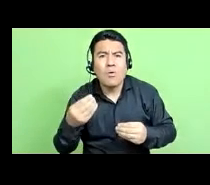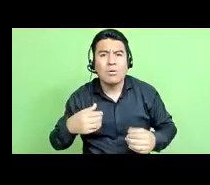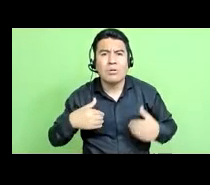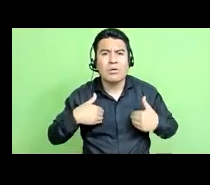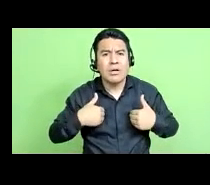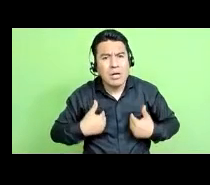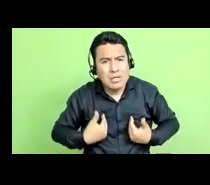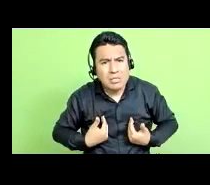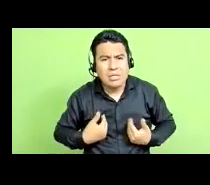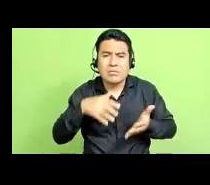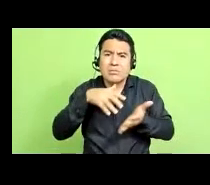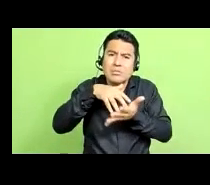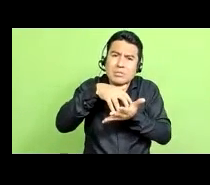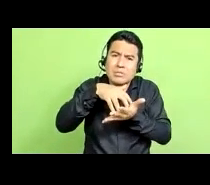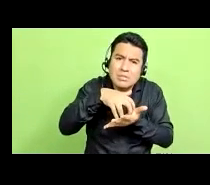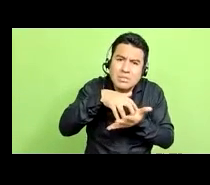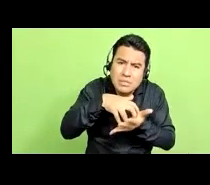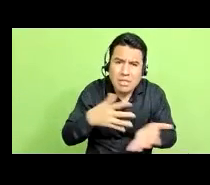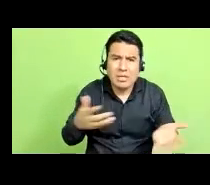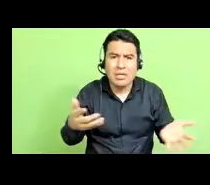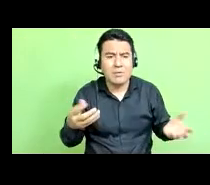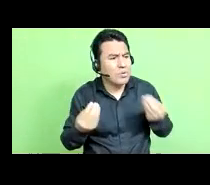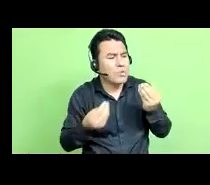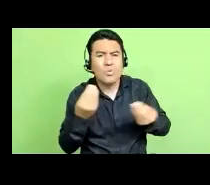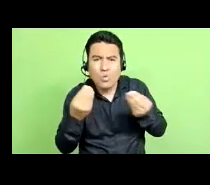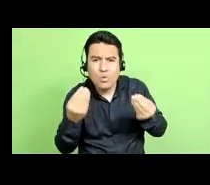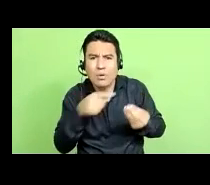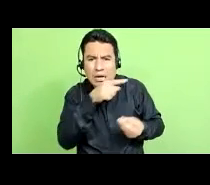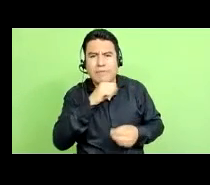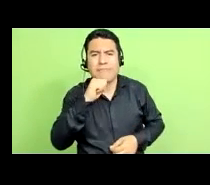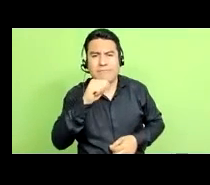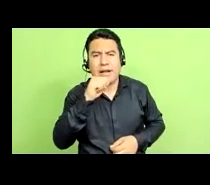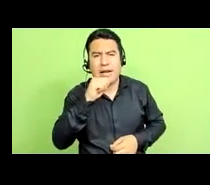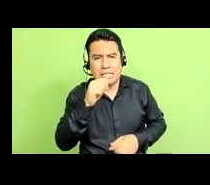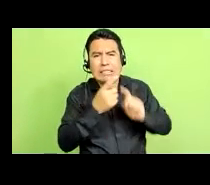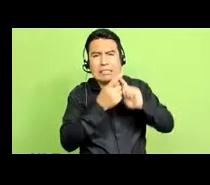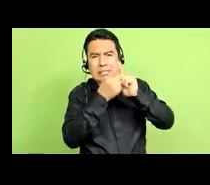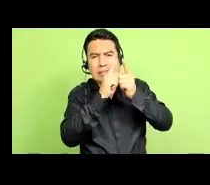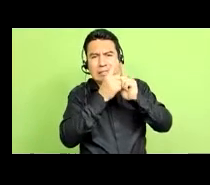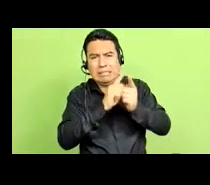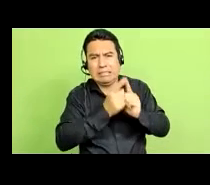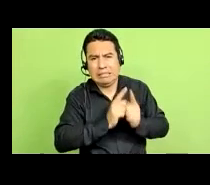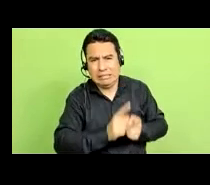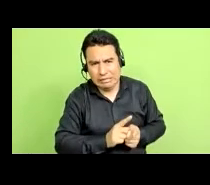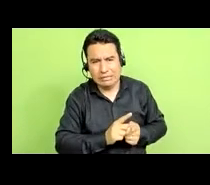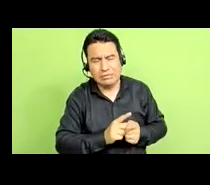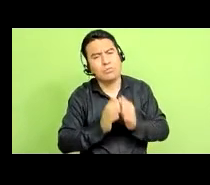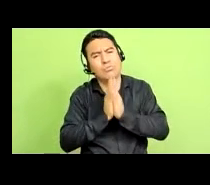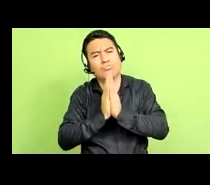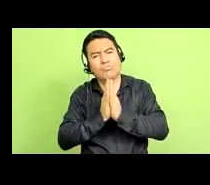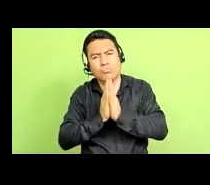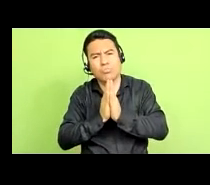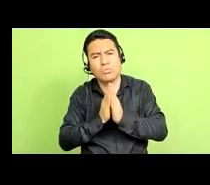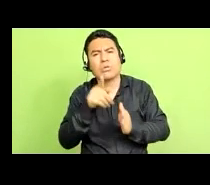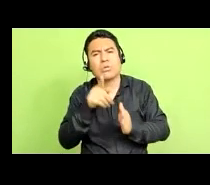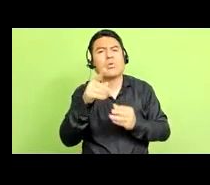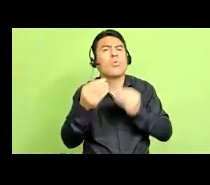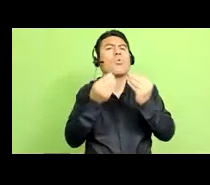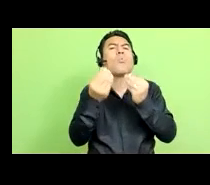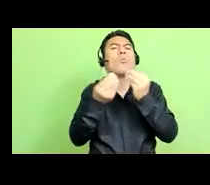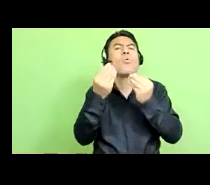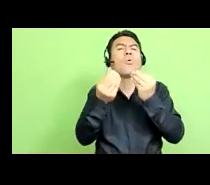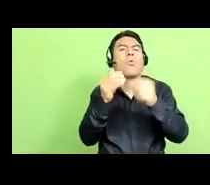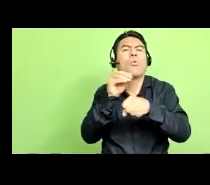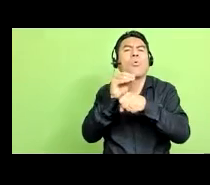siempre diseñar el caso más crítico las personas que no nos tiene mucha fuerza no entonces ahí que candados podríamos poner